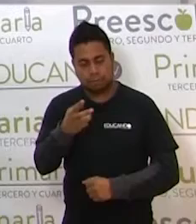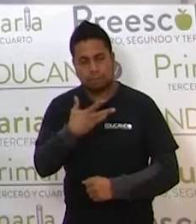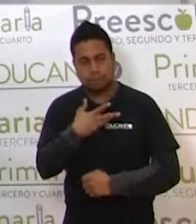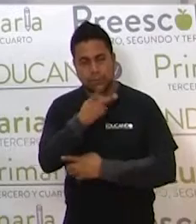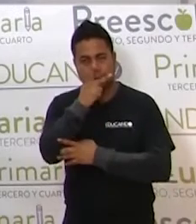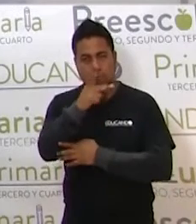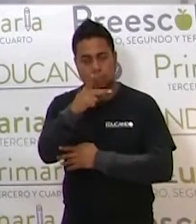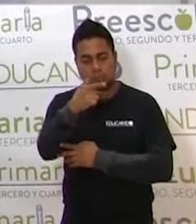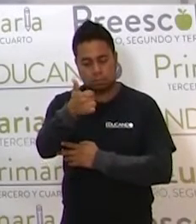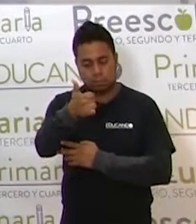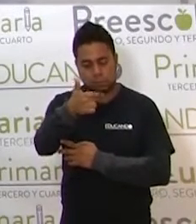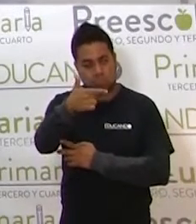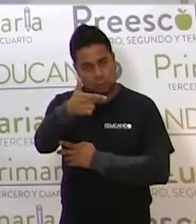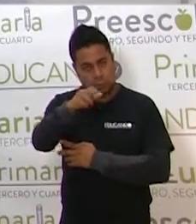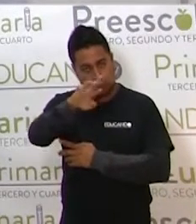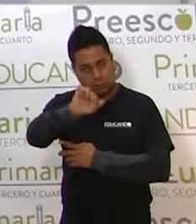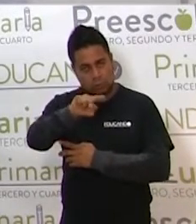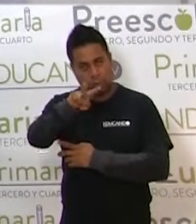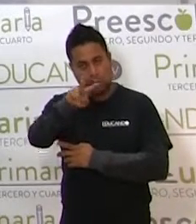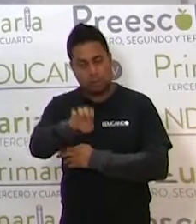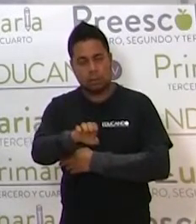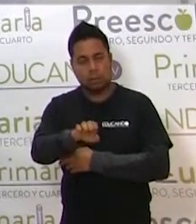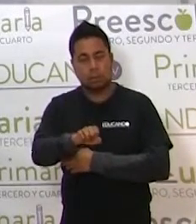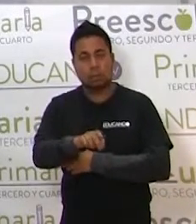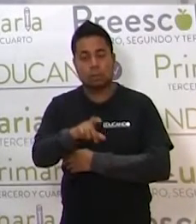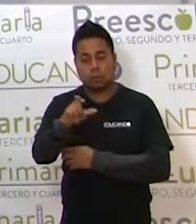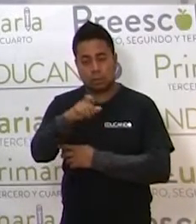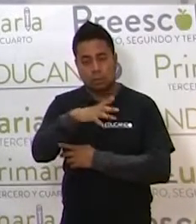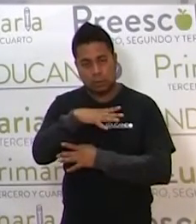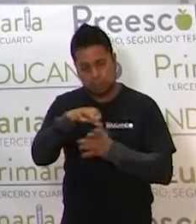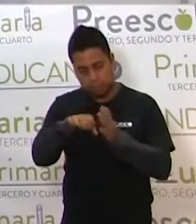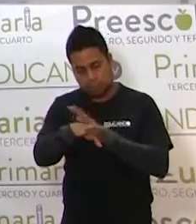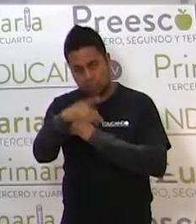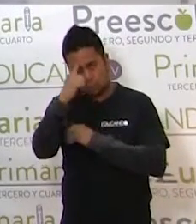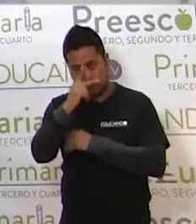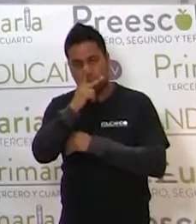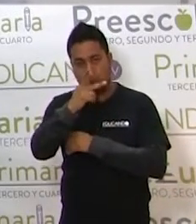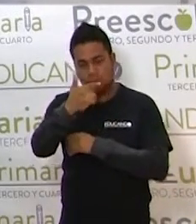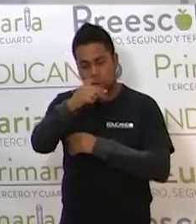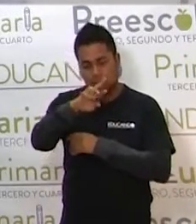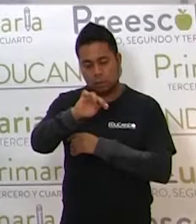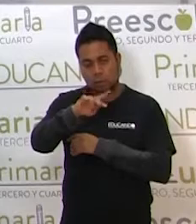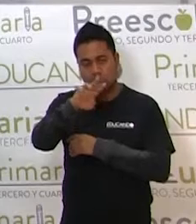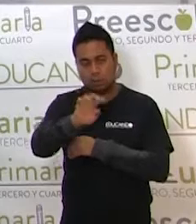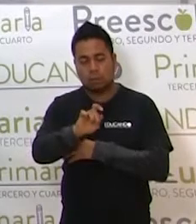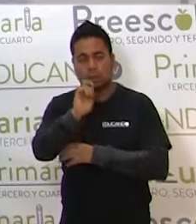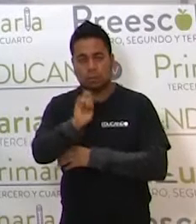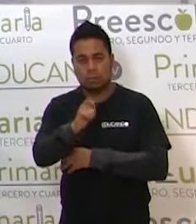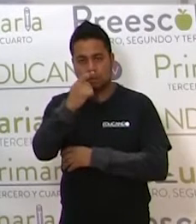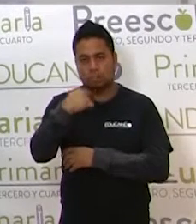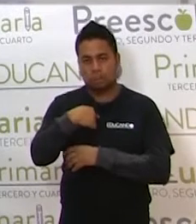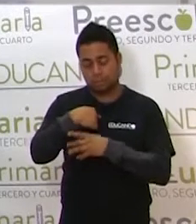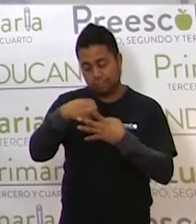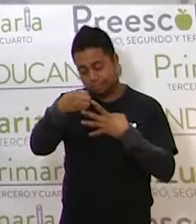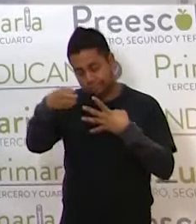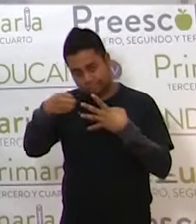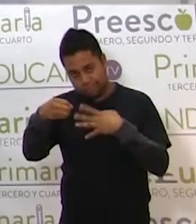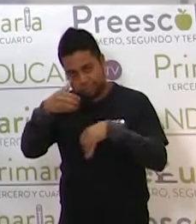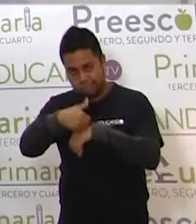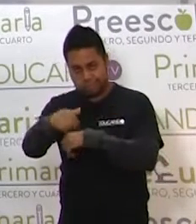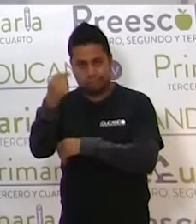grave y esto cuando tenemos una palabra grave nuestro verso número